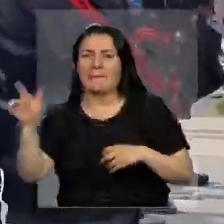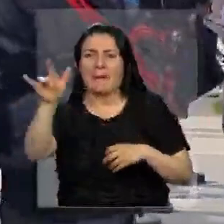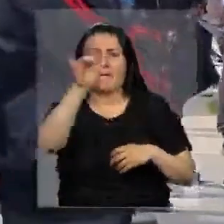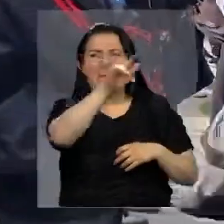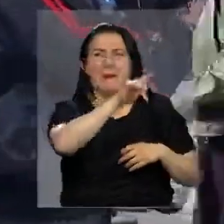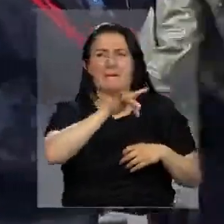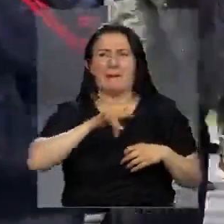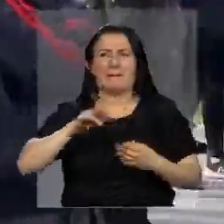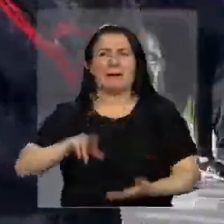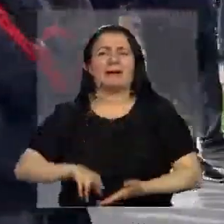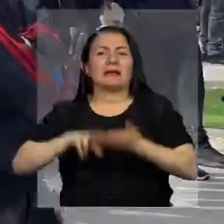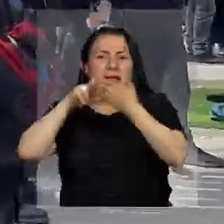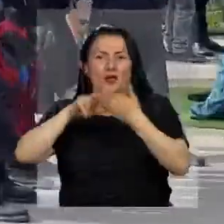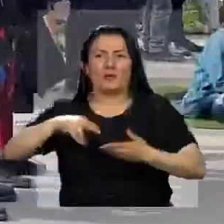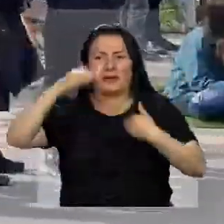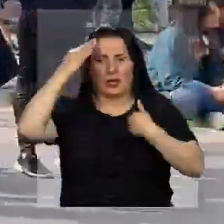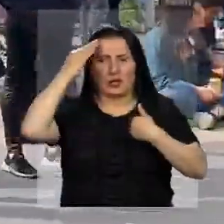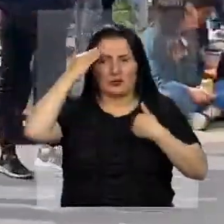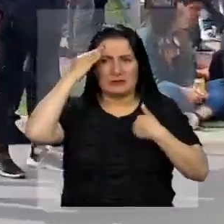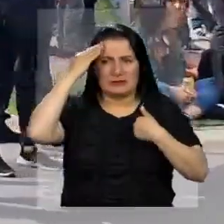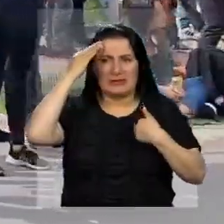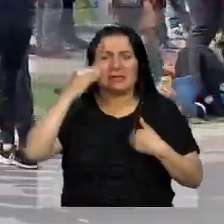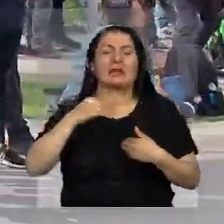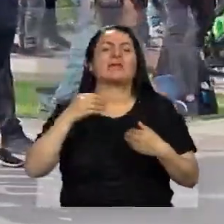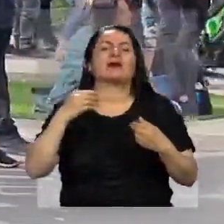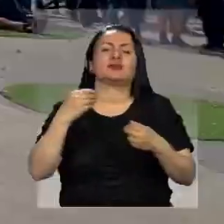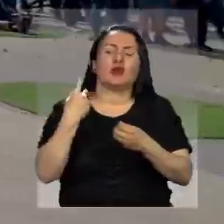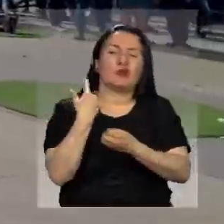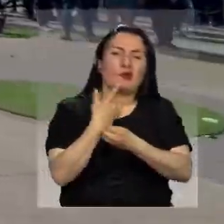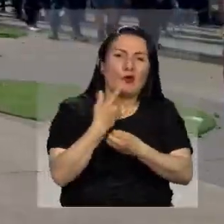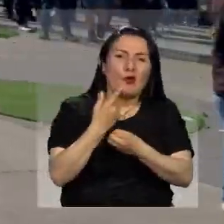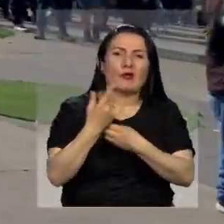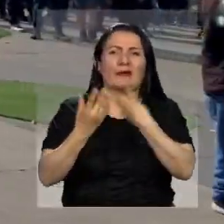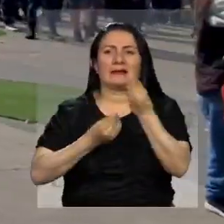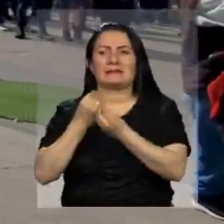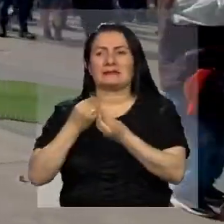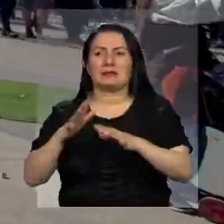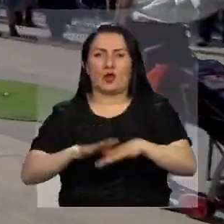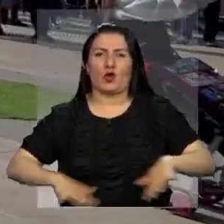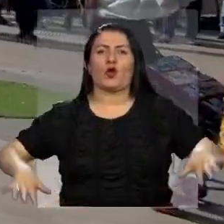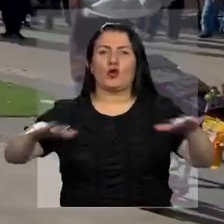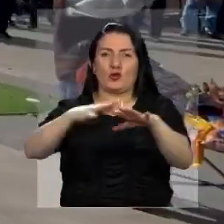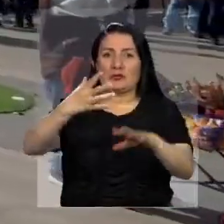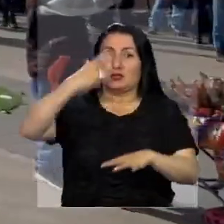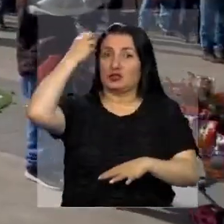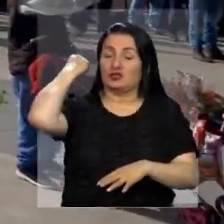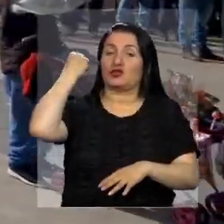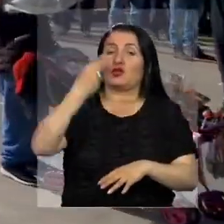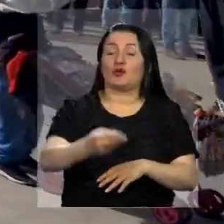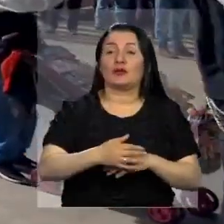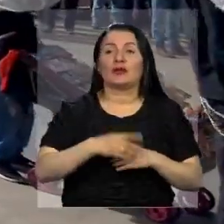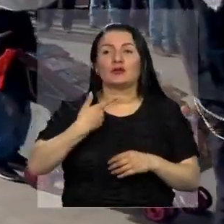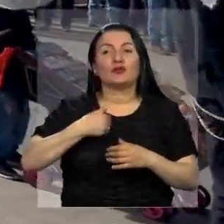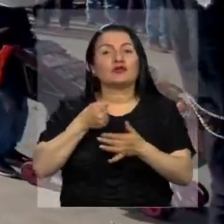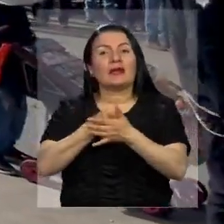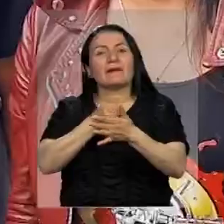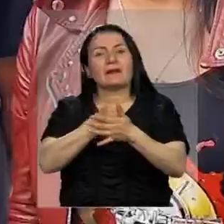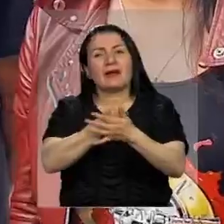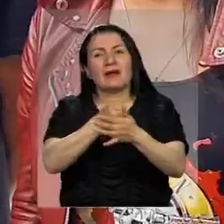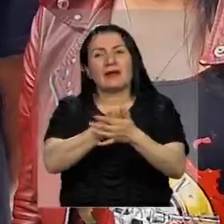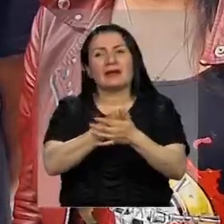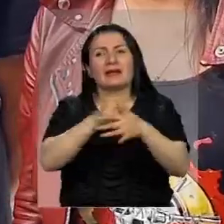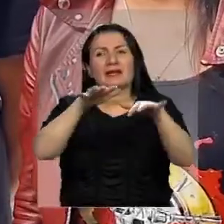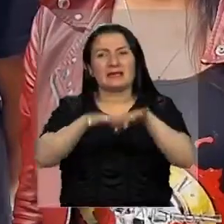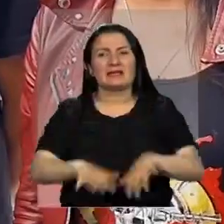ejercicio de recuperación y conciencia frente al rock and roll y nuestros espacios históricos. Estos procesos nacen de tratar de recuperar los